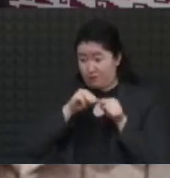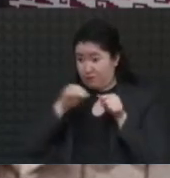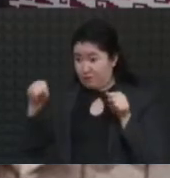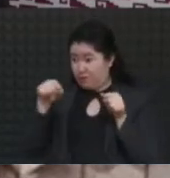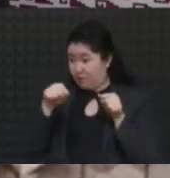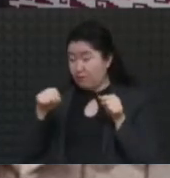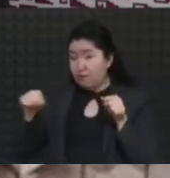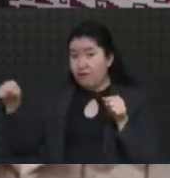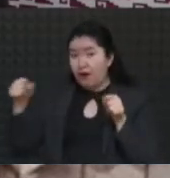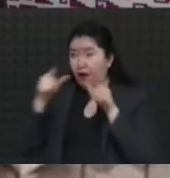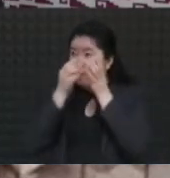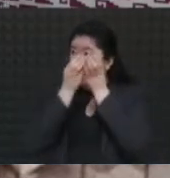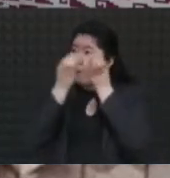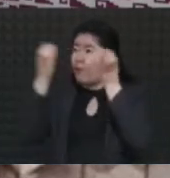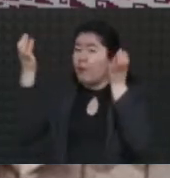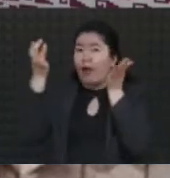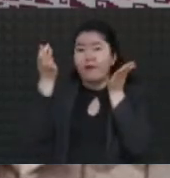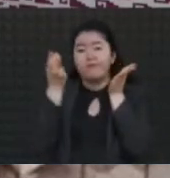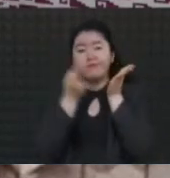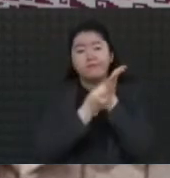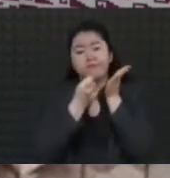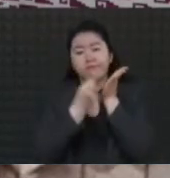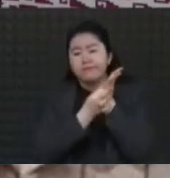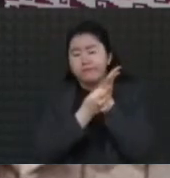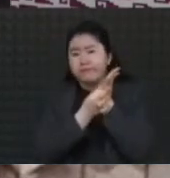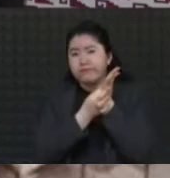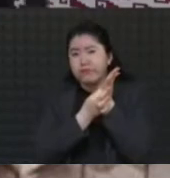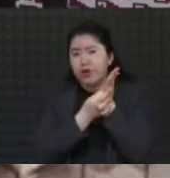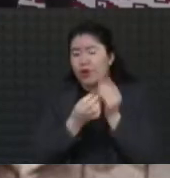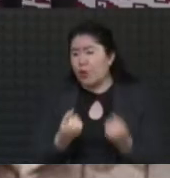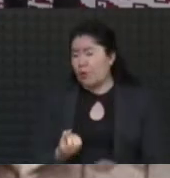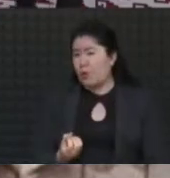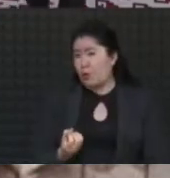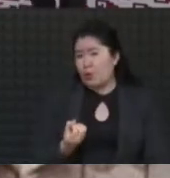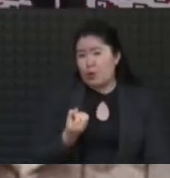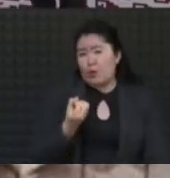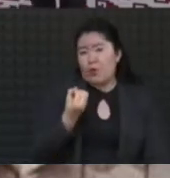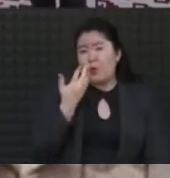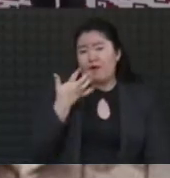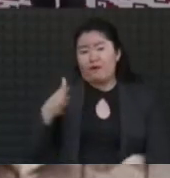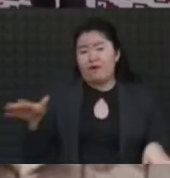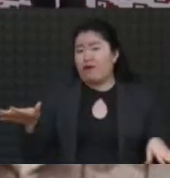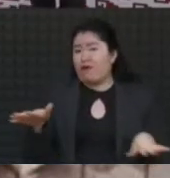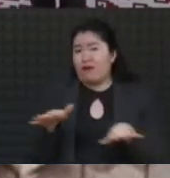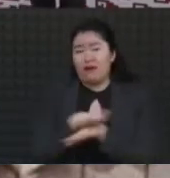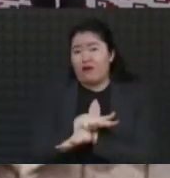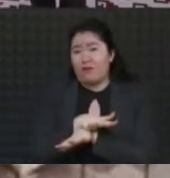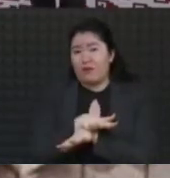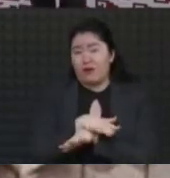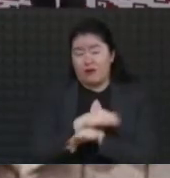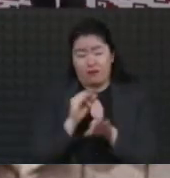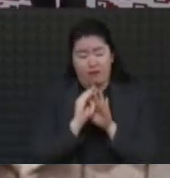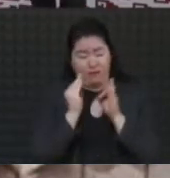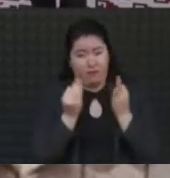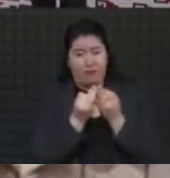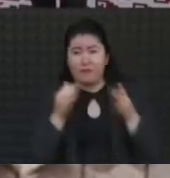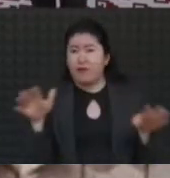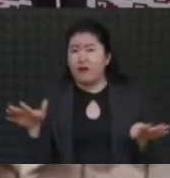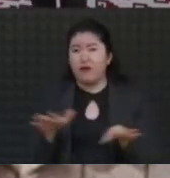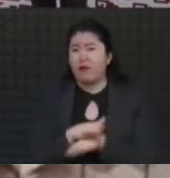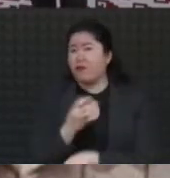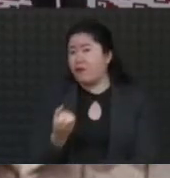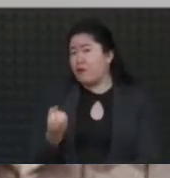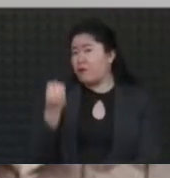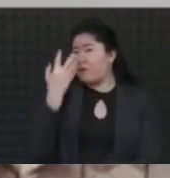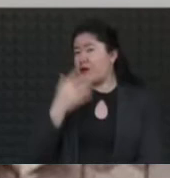tramo metálico, ¿cuántos tramos van a ser los que van a cambiar su diseño, este concepto de diseño? Creo